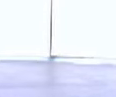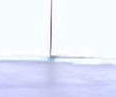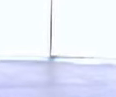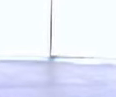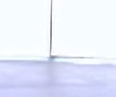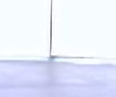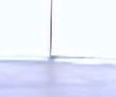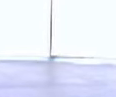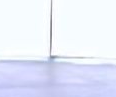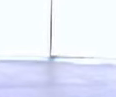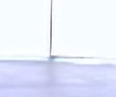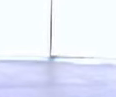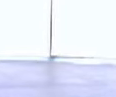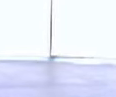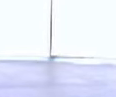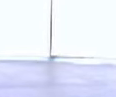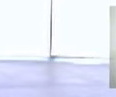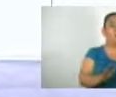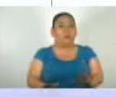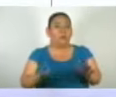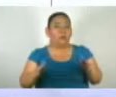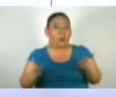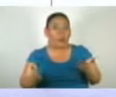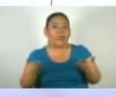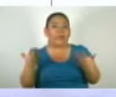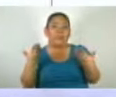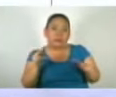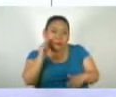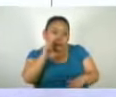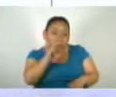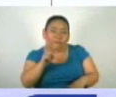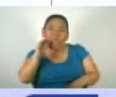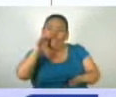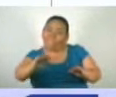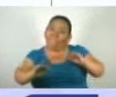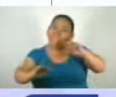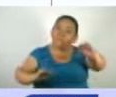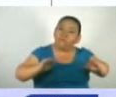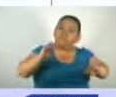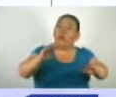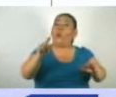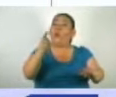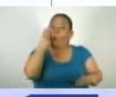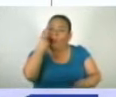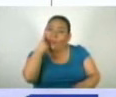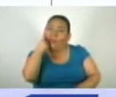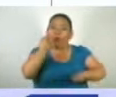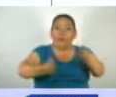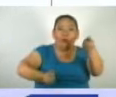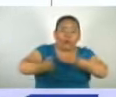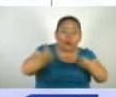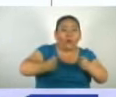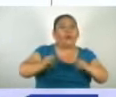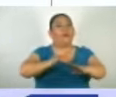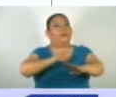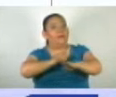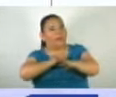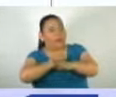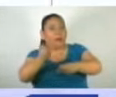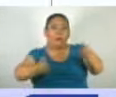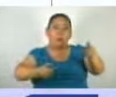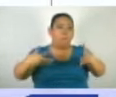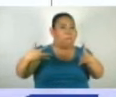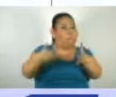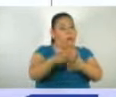Iniciamos con el detalle de la información. Pese a los recurrentes llamados de acatar las recomendaciones para evitar tragedias en estas